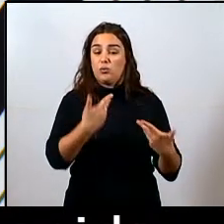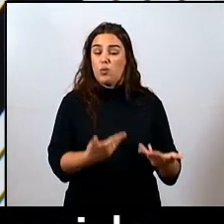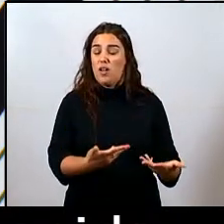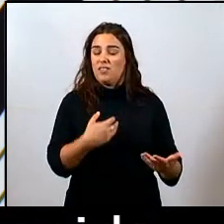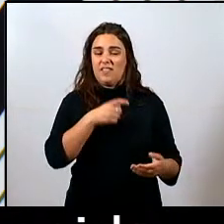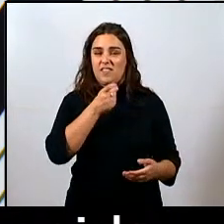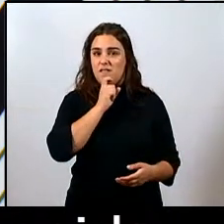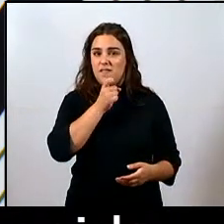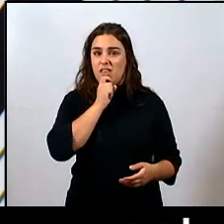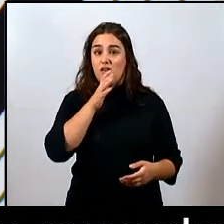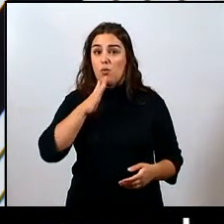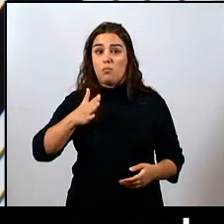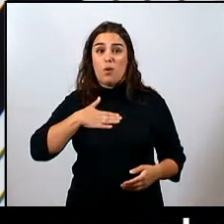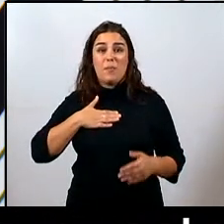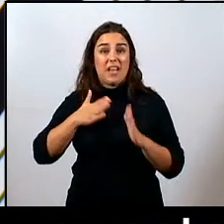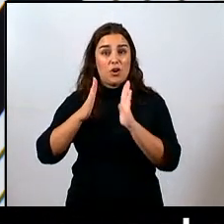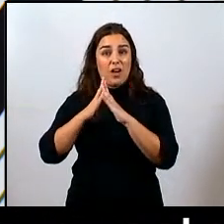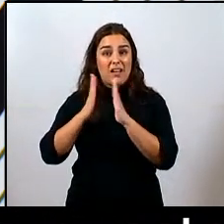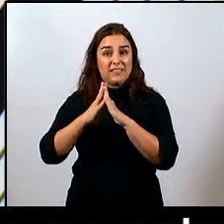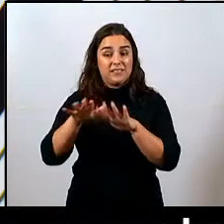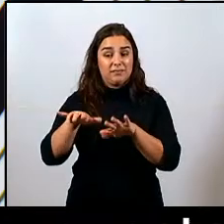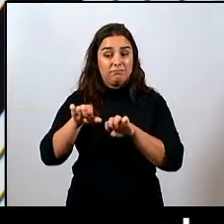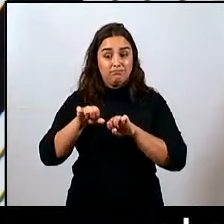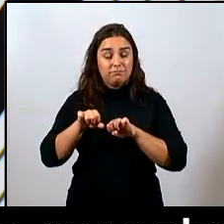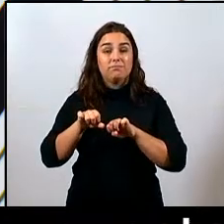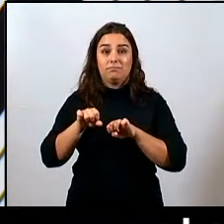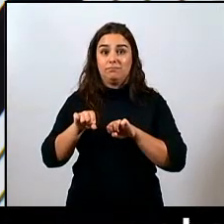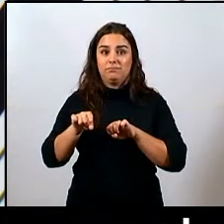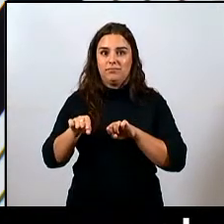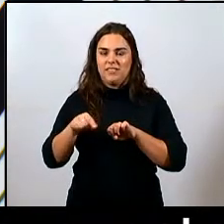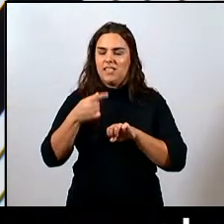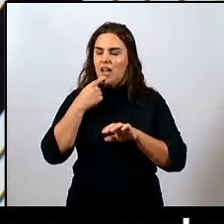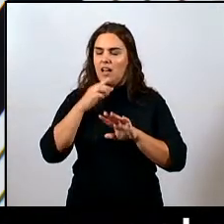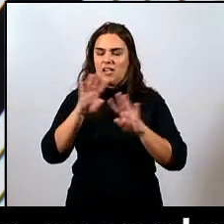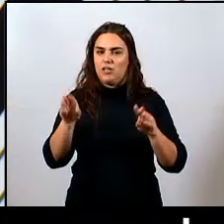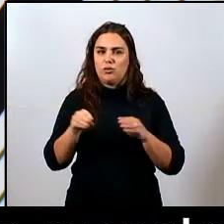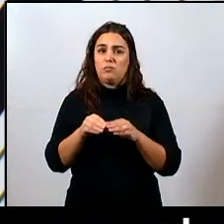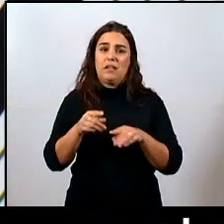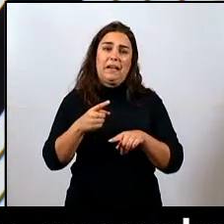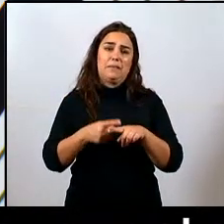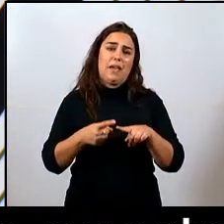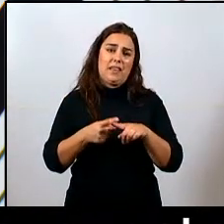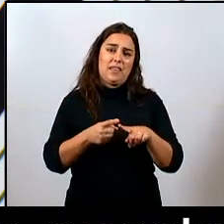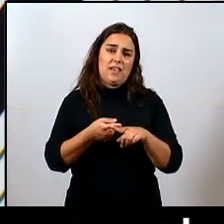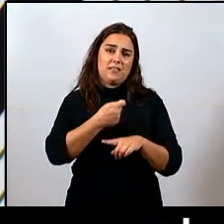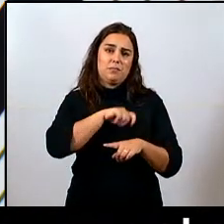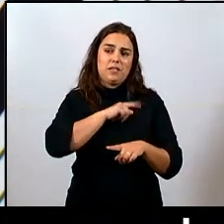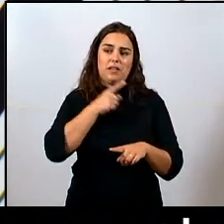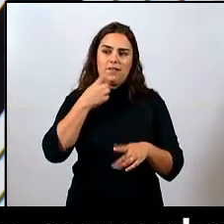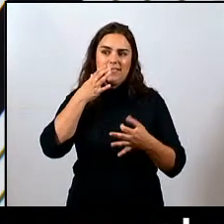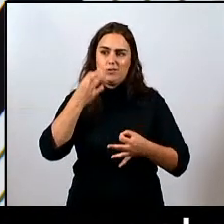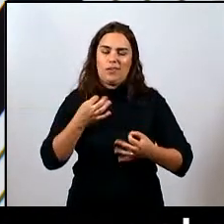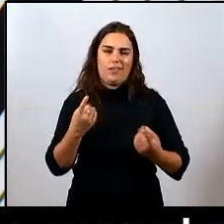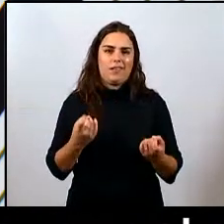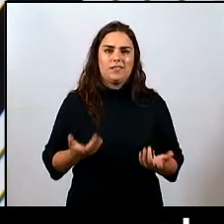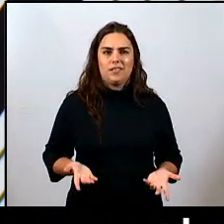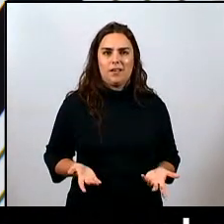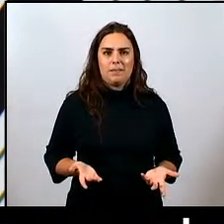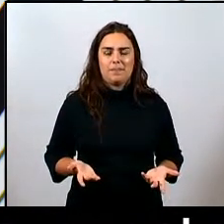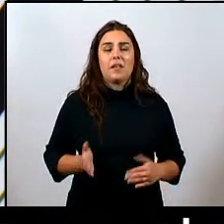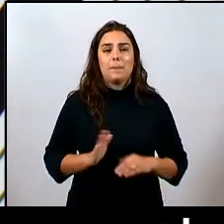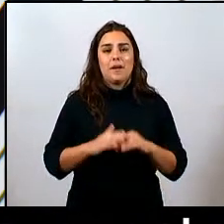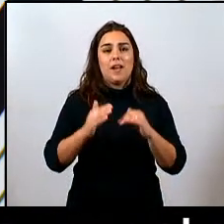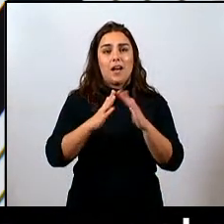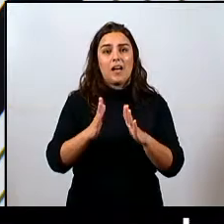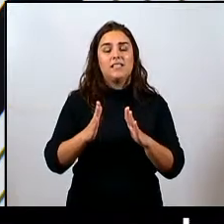los propietarios de casas, de viviendas, que es la hucha, en definitiva, de la clase media española, necesitan seguridad para poner sus viviendas